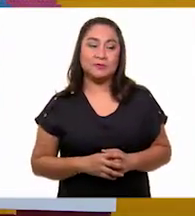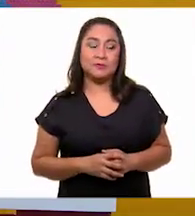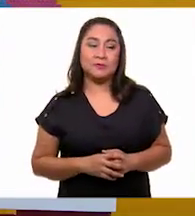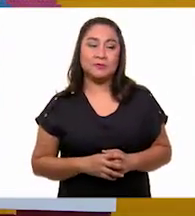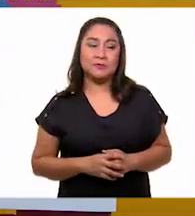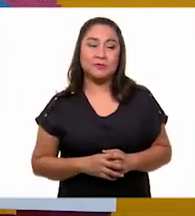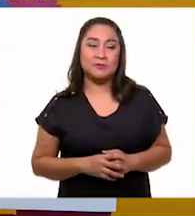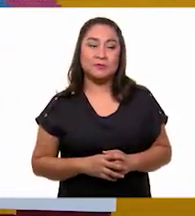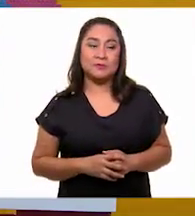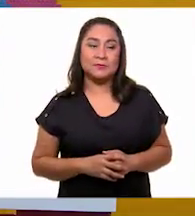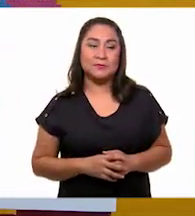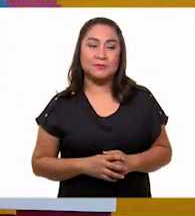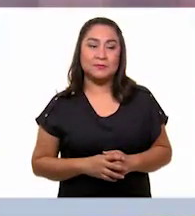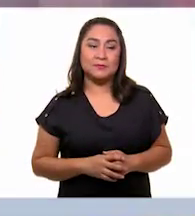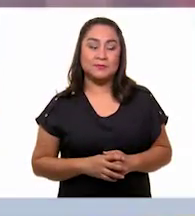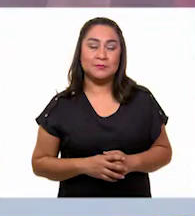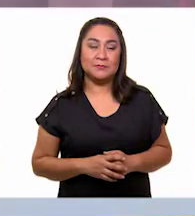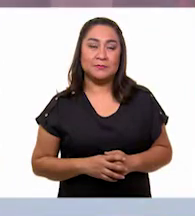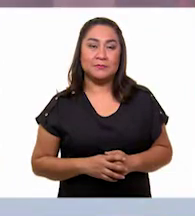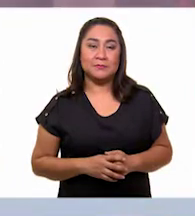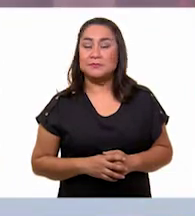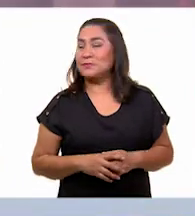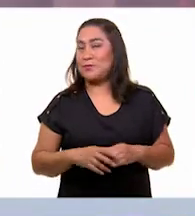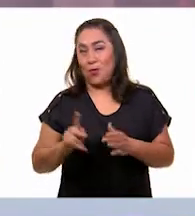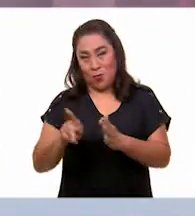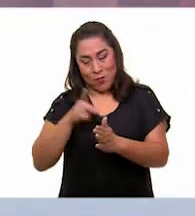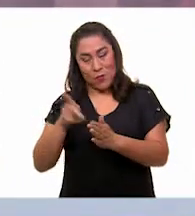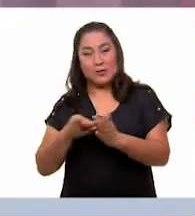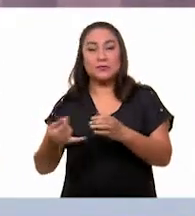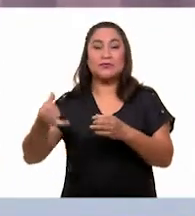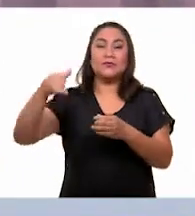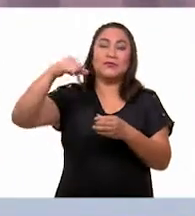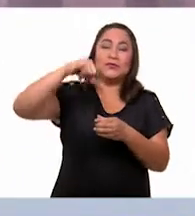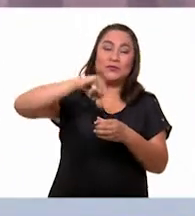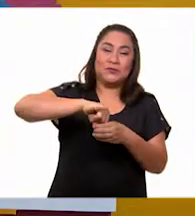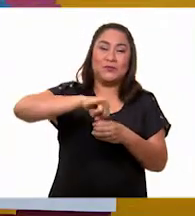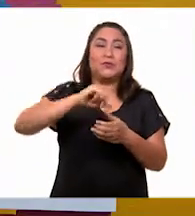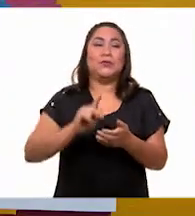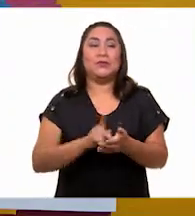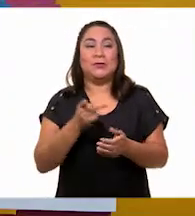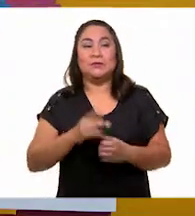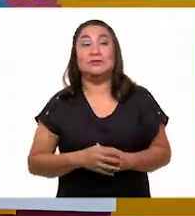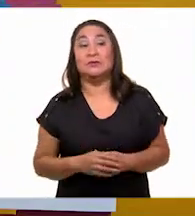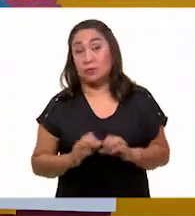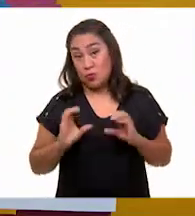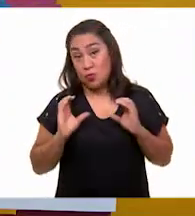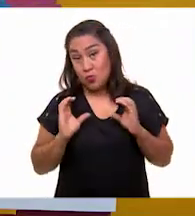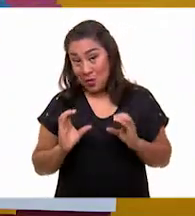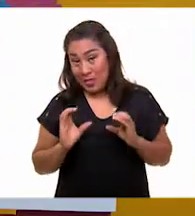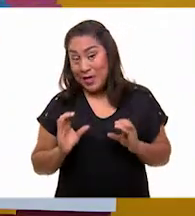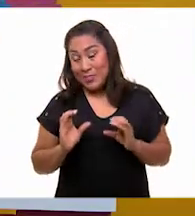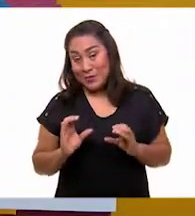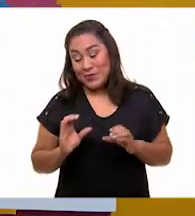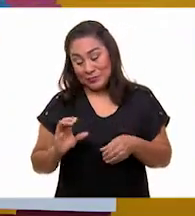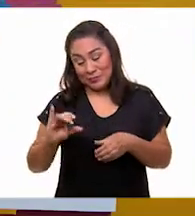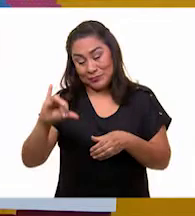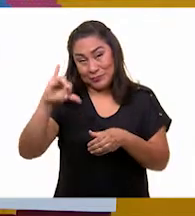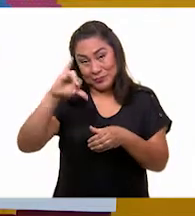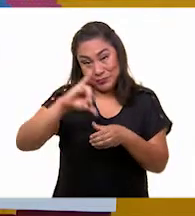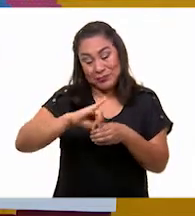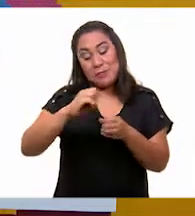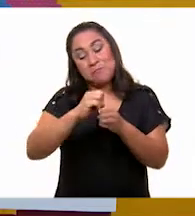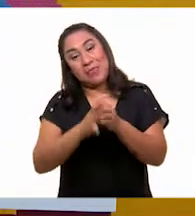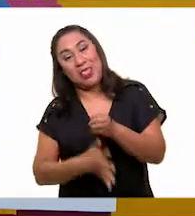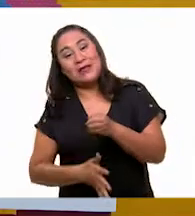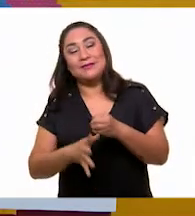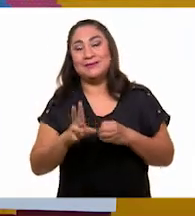vaso. Y vamos a hacer exactamente lo mismo. Como dice, tengo que tener mucha cautela para que no se vaya a derramar